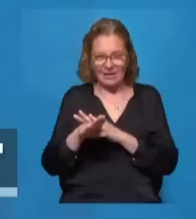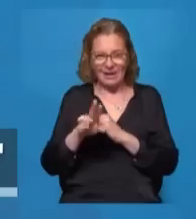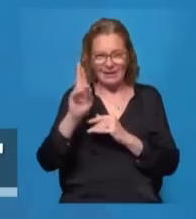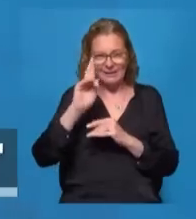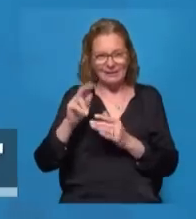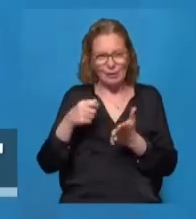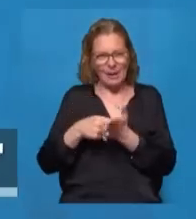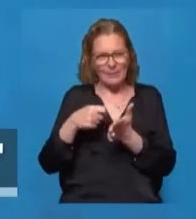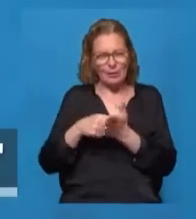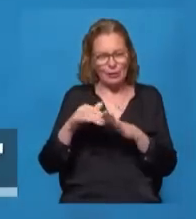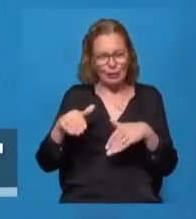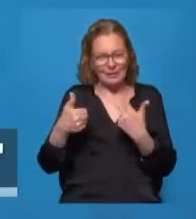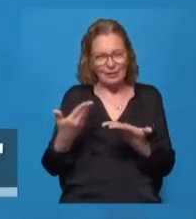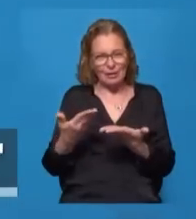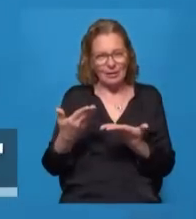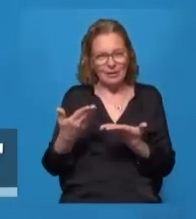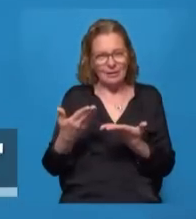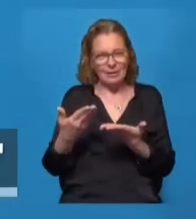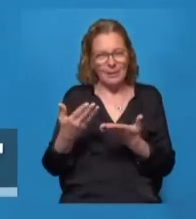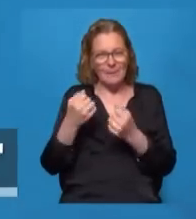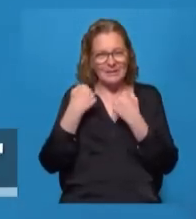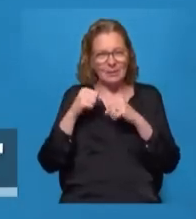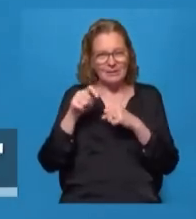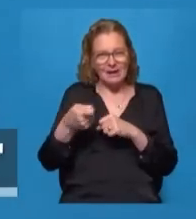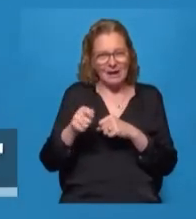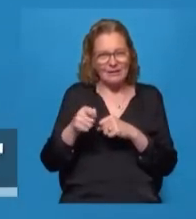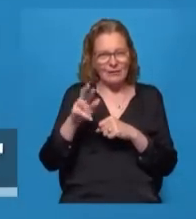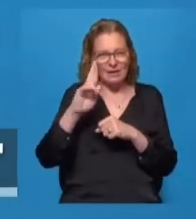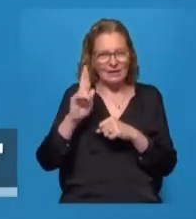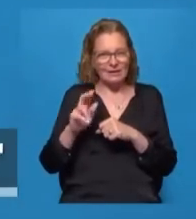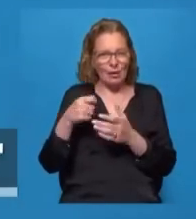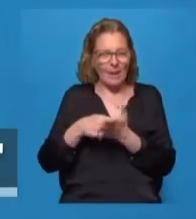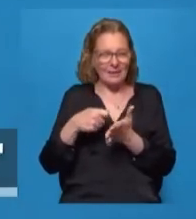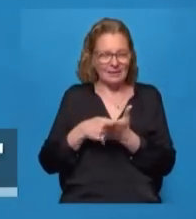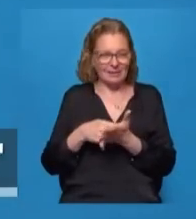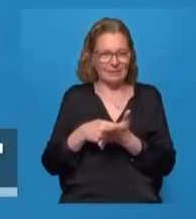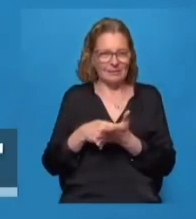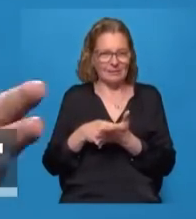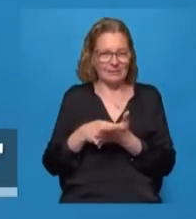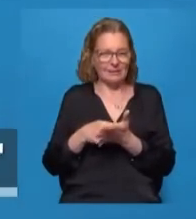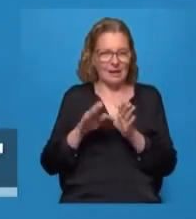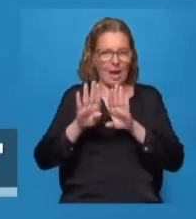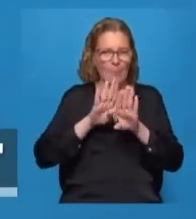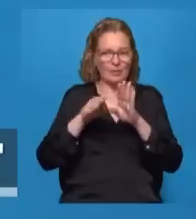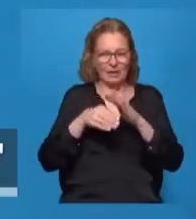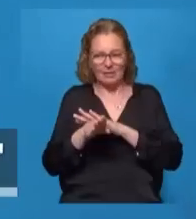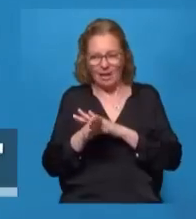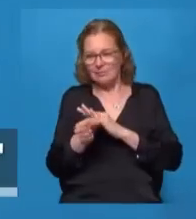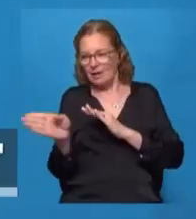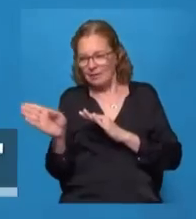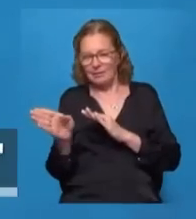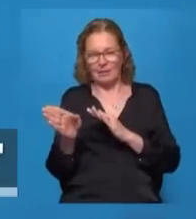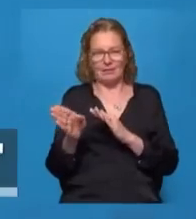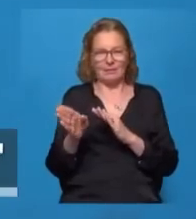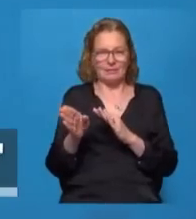la plata O sea que lo que se le dio a caten es prácticamente las llaves del río de la plata Que es la puerta de entrada y salida